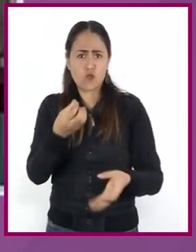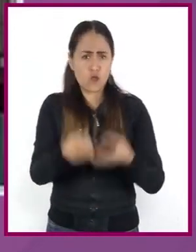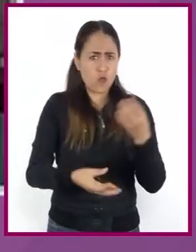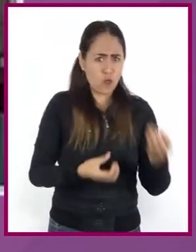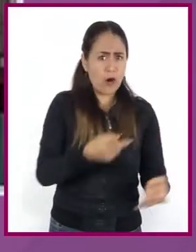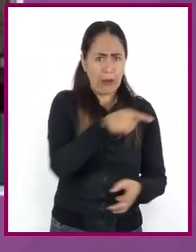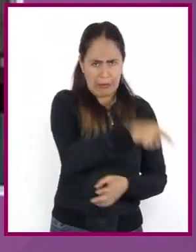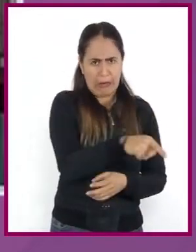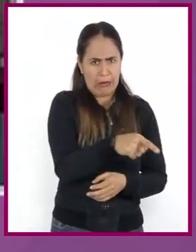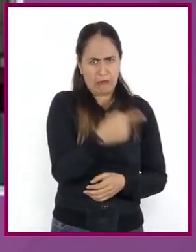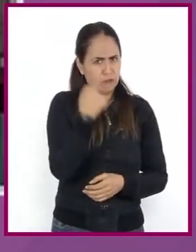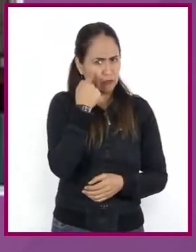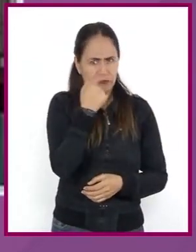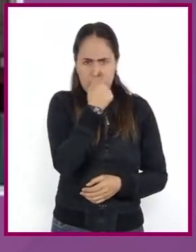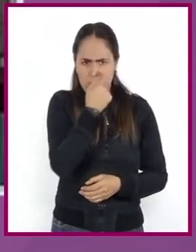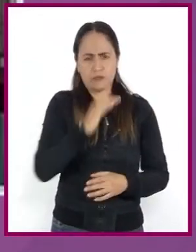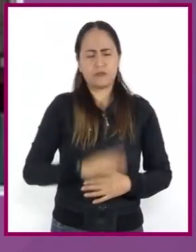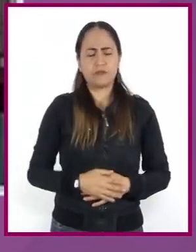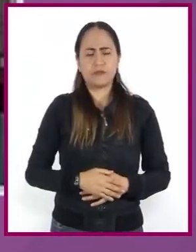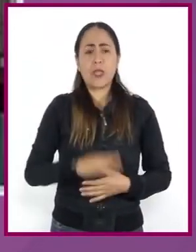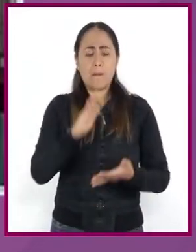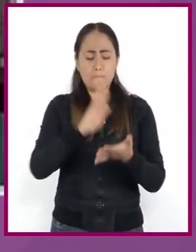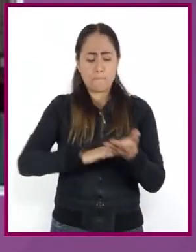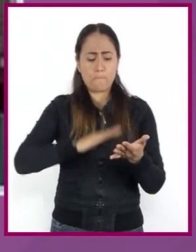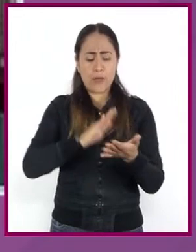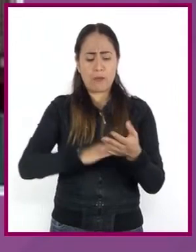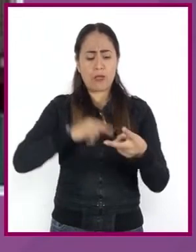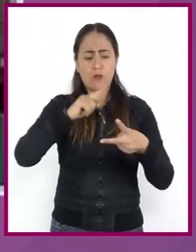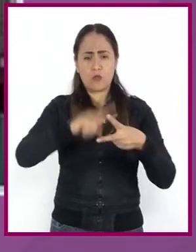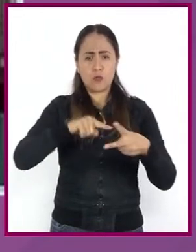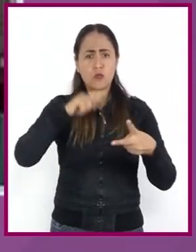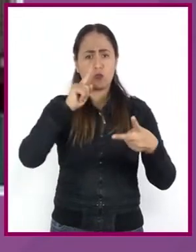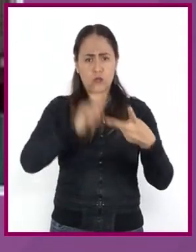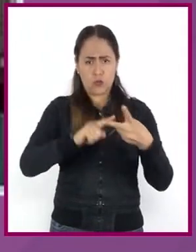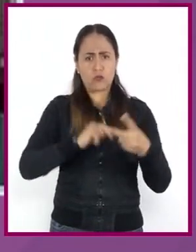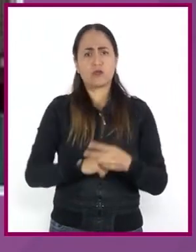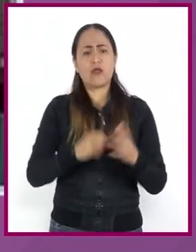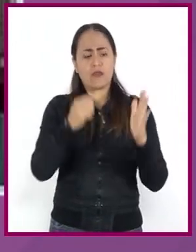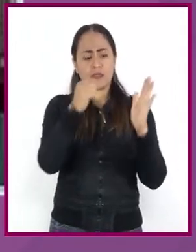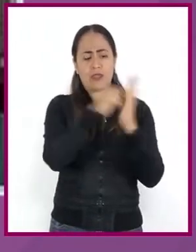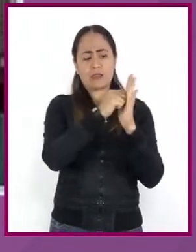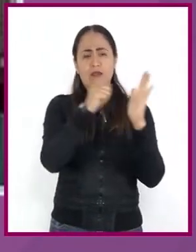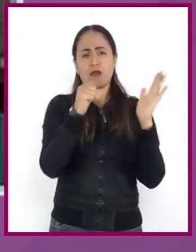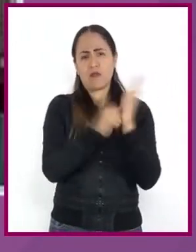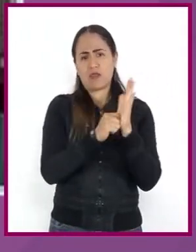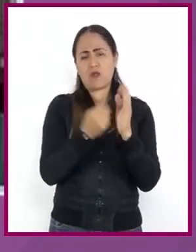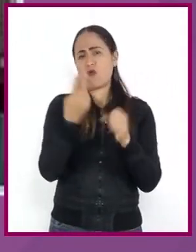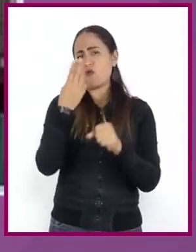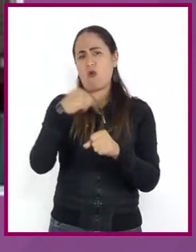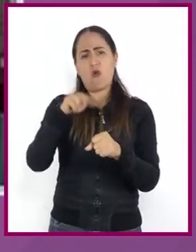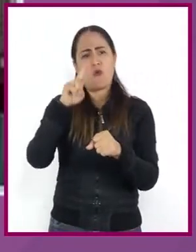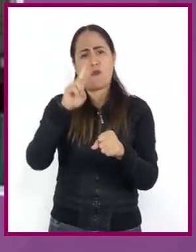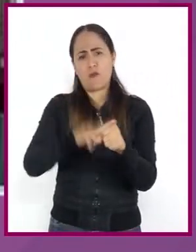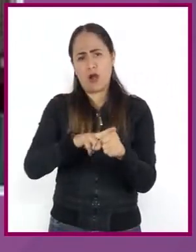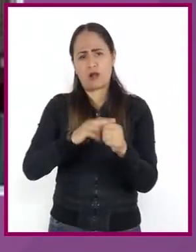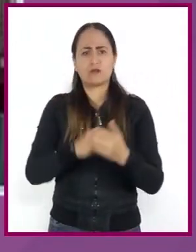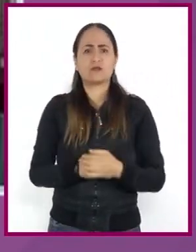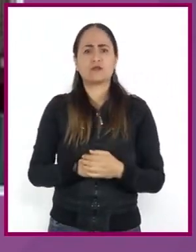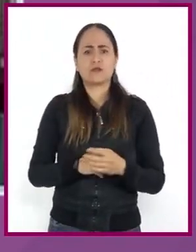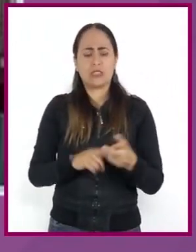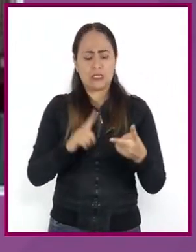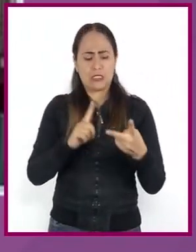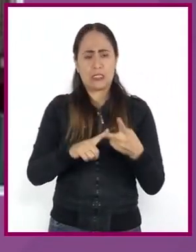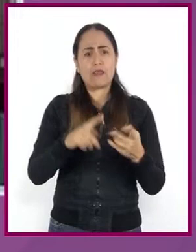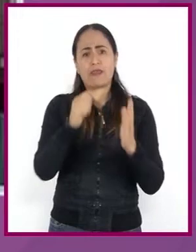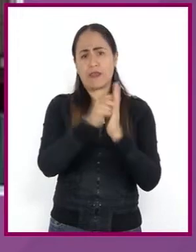Dicho documento se clasifica de dos maneras: el testamento ordinario y el testamento